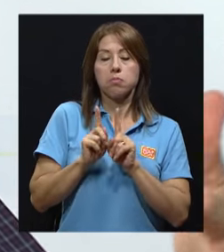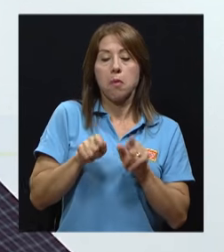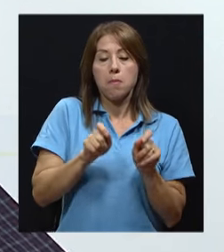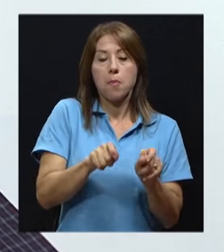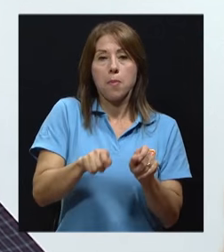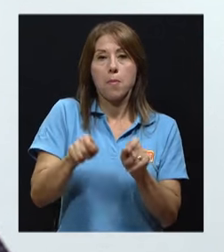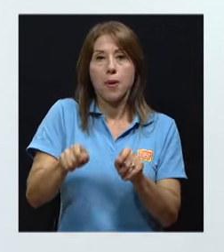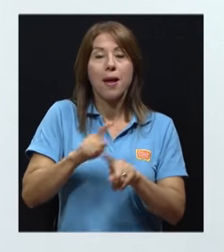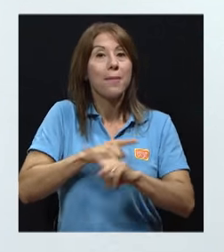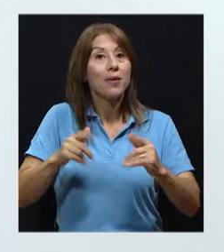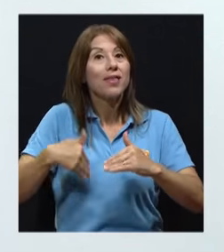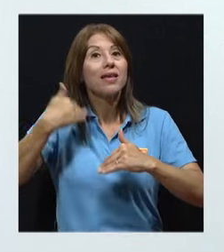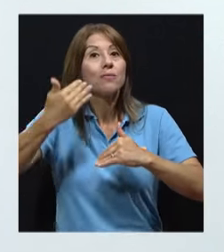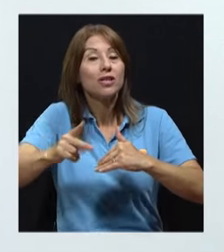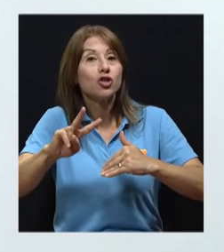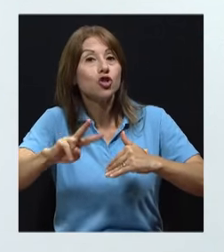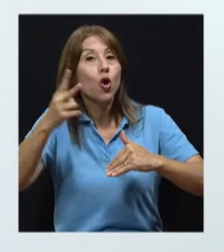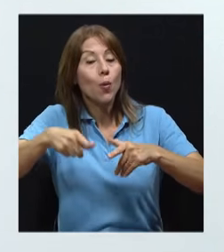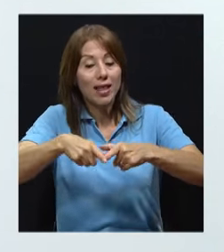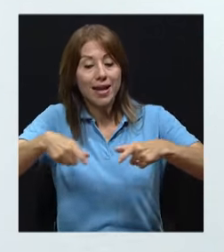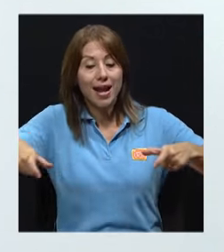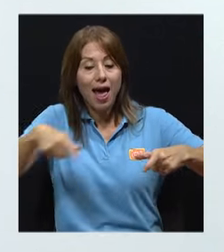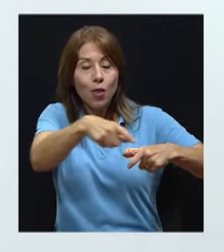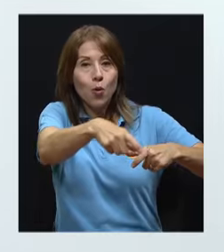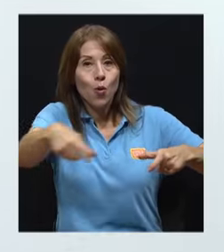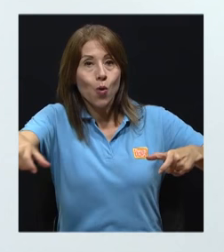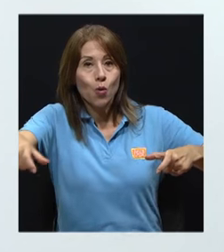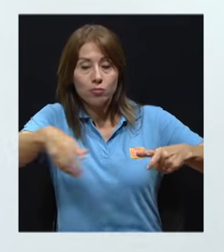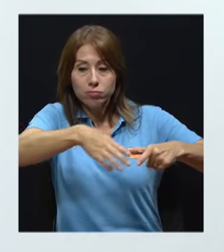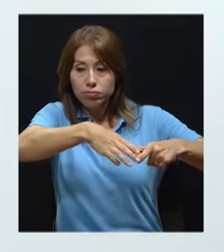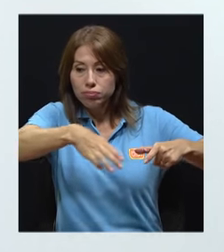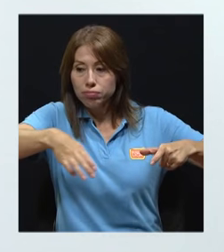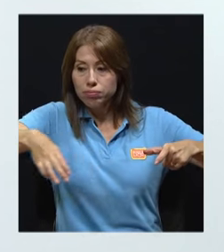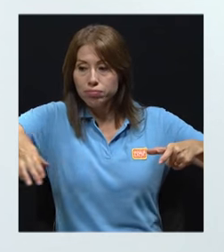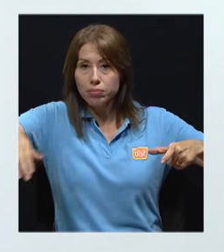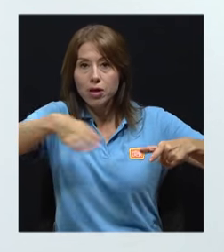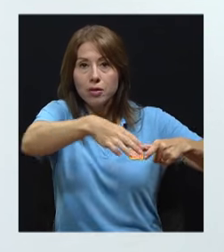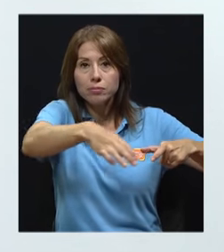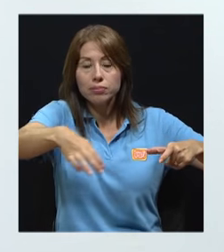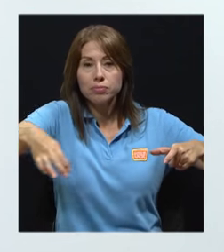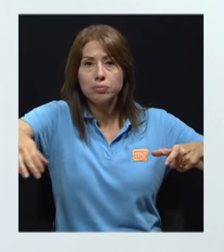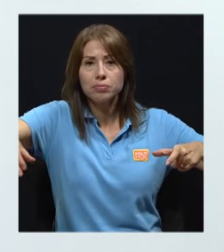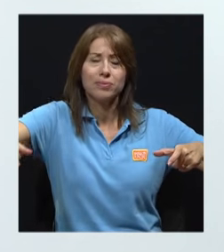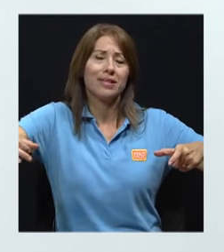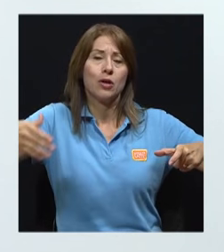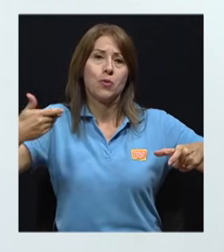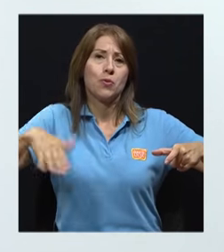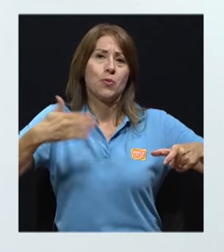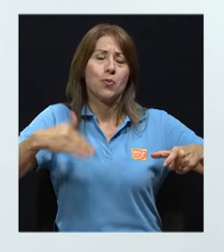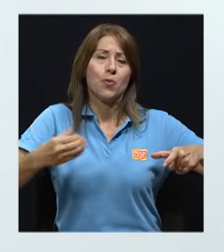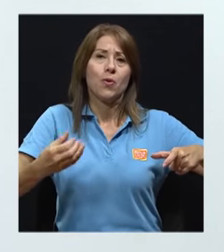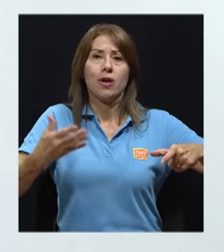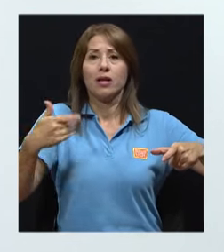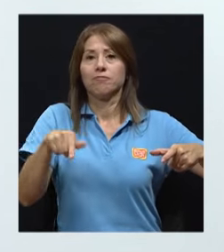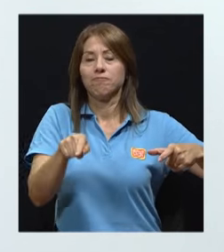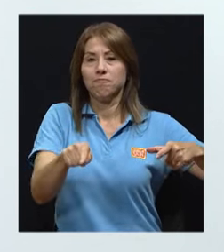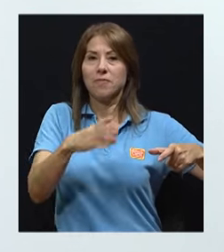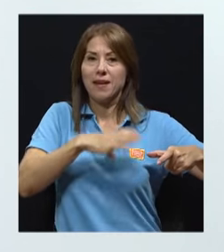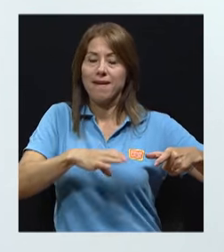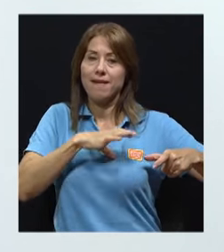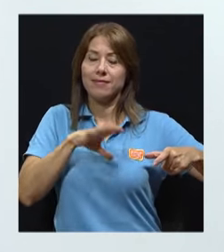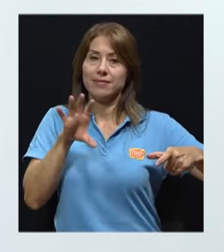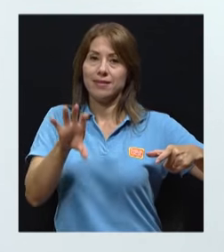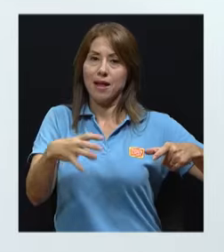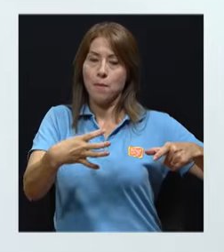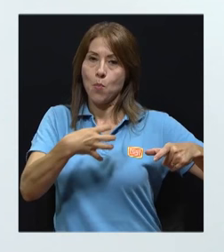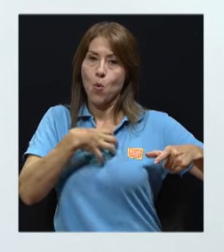construyen una Marimba Sonora eh nos llega a una amalgama de posibilidades que es